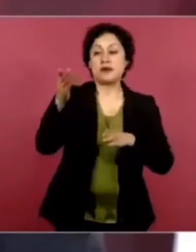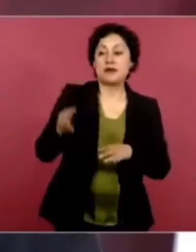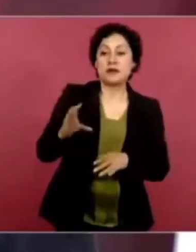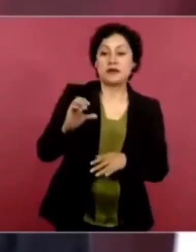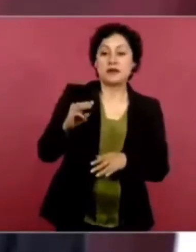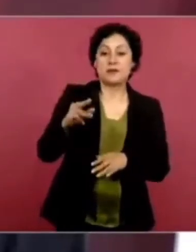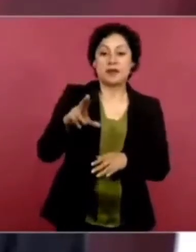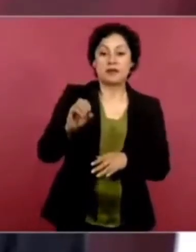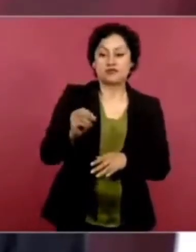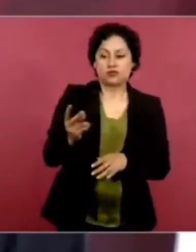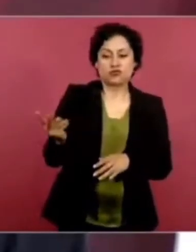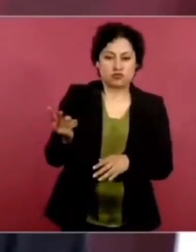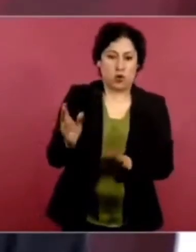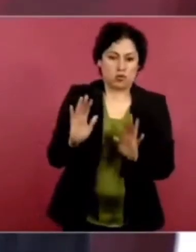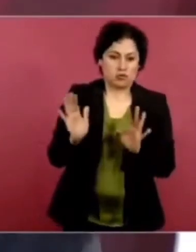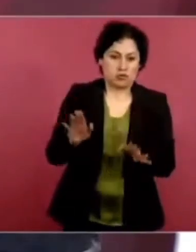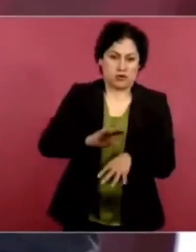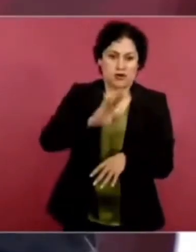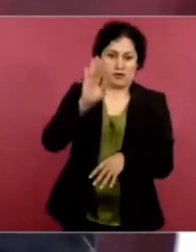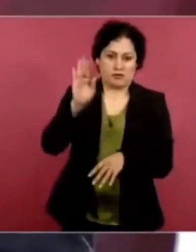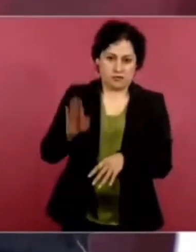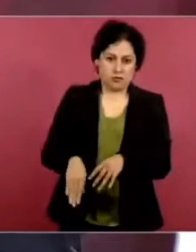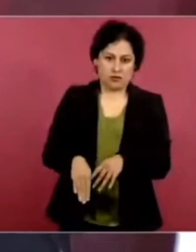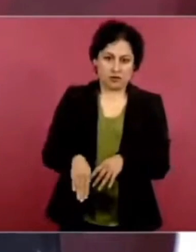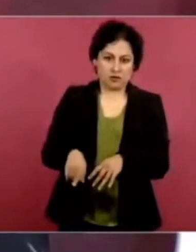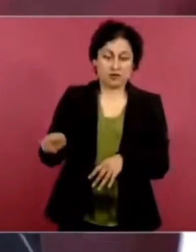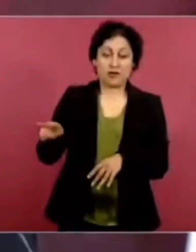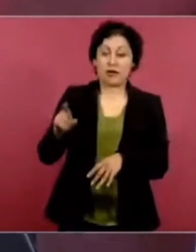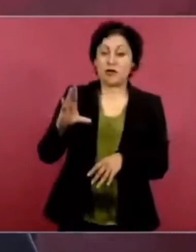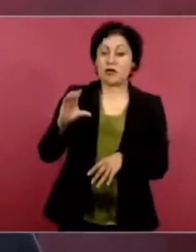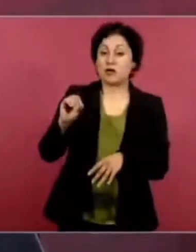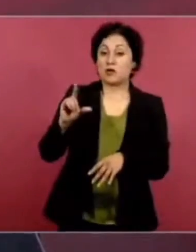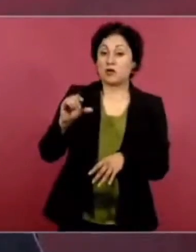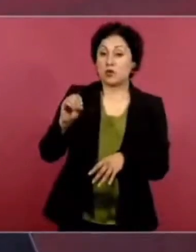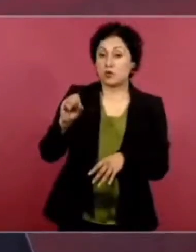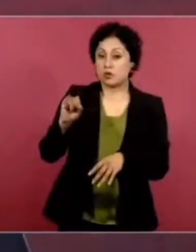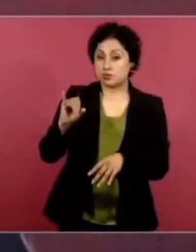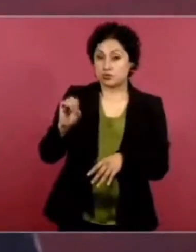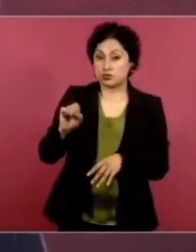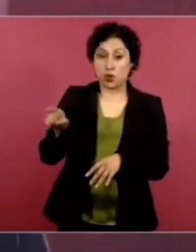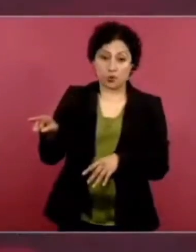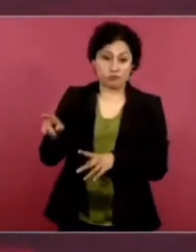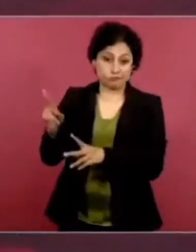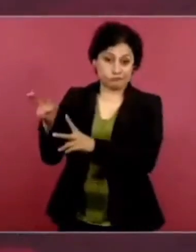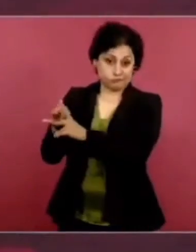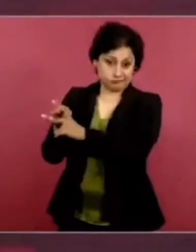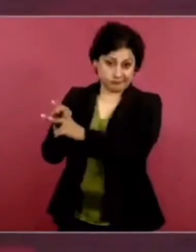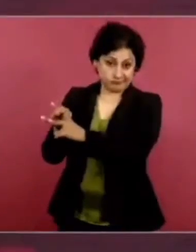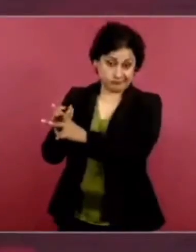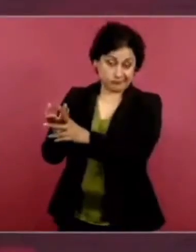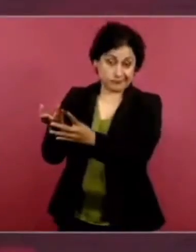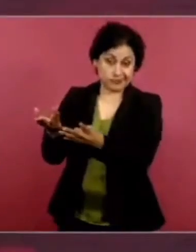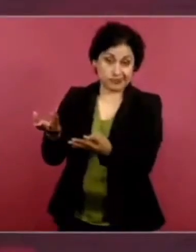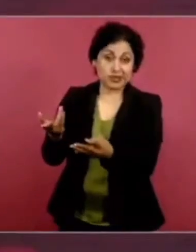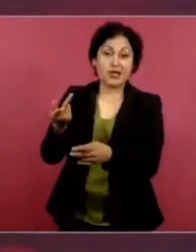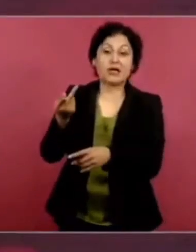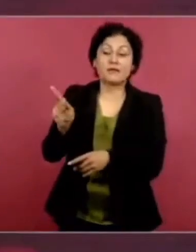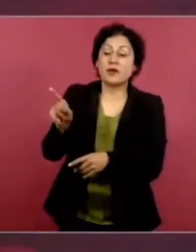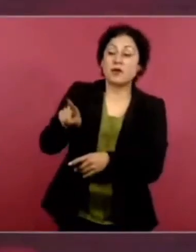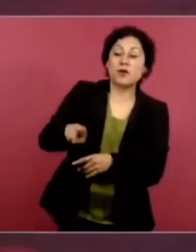fallecidas, uno asesinado, Colosio. Pero en el caso de